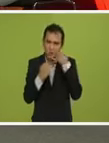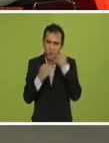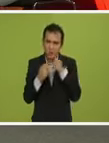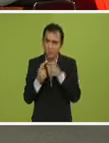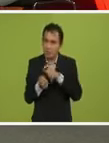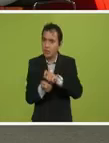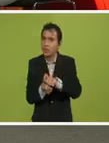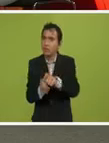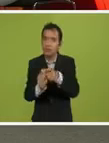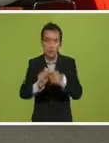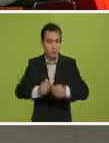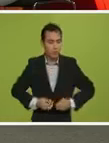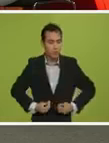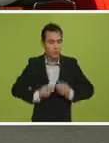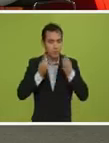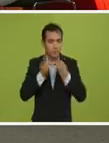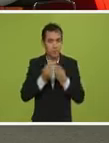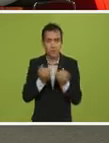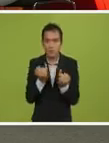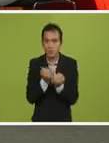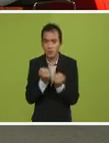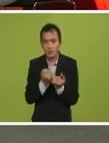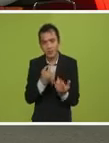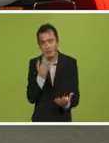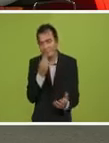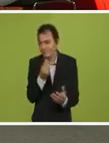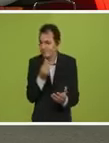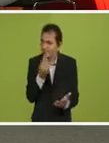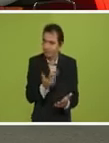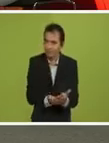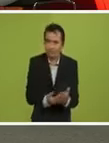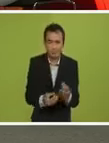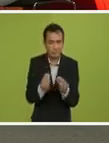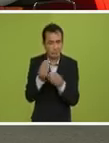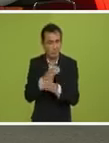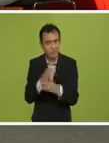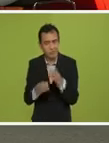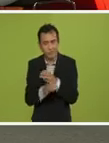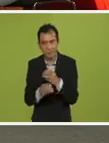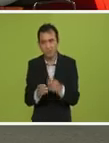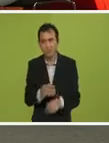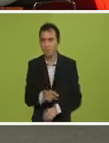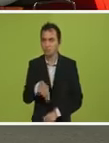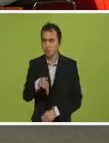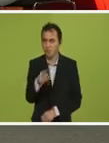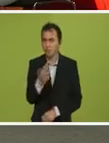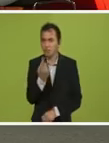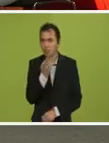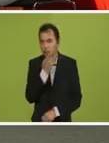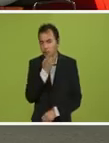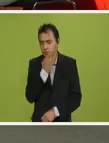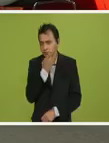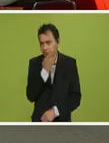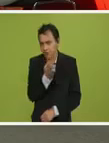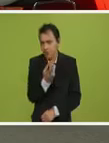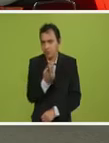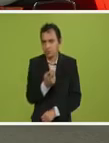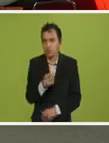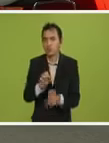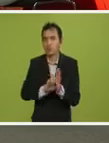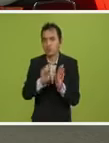transformar vidas, que ha llegado a derrumbar vidas y situaciones socialmente hablando, pero que decimos, por ejemplo,